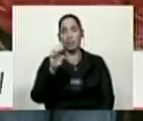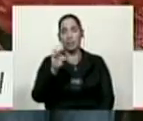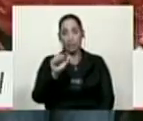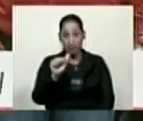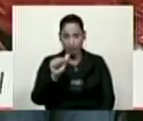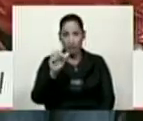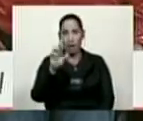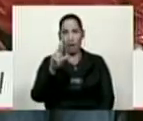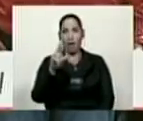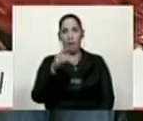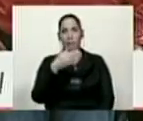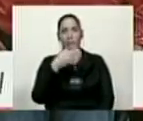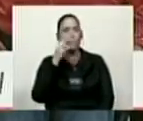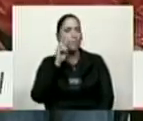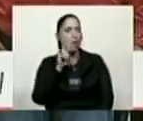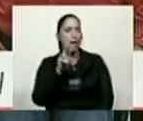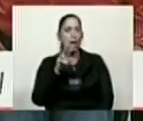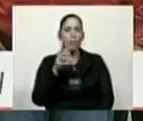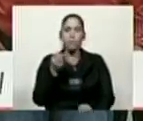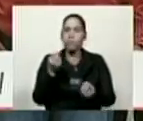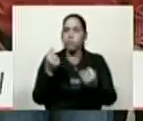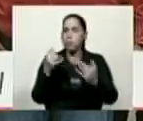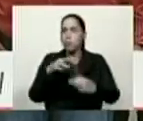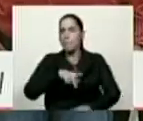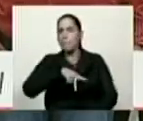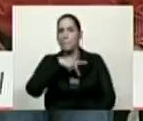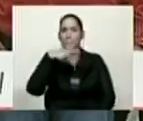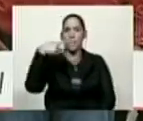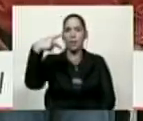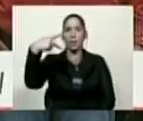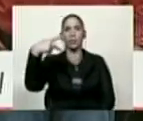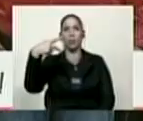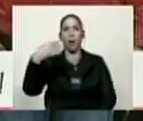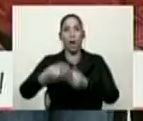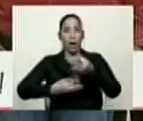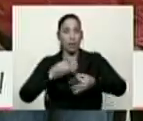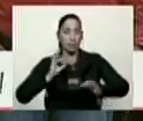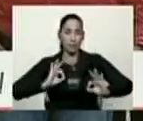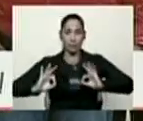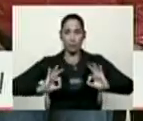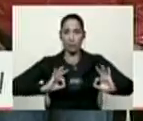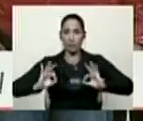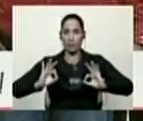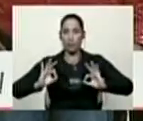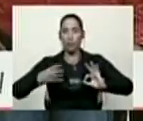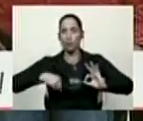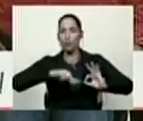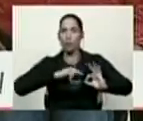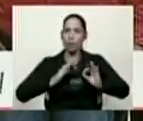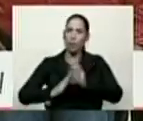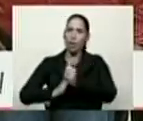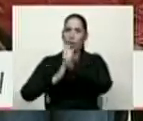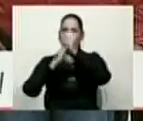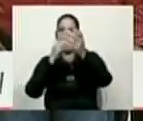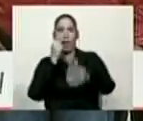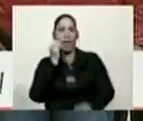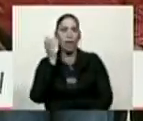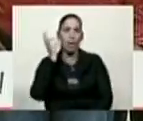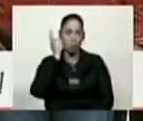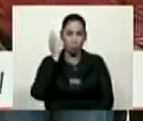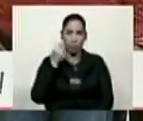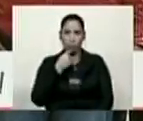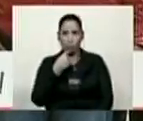y los vemos con tanta pasión interpretar a nuestros héroes y heroínas, se lo decía